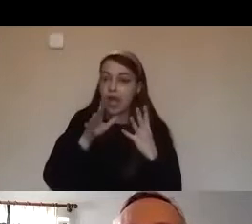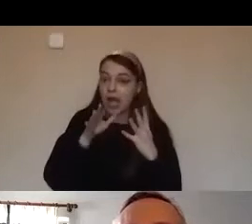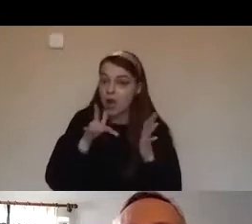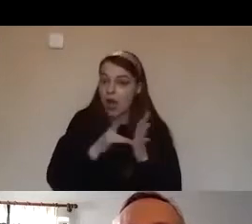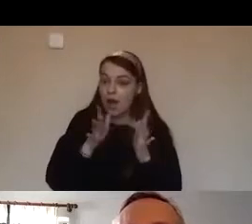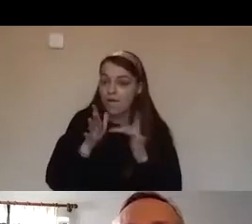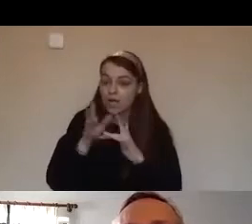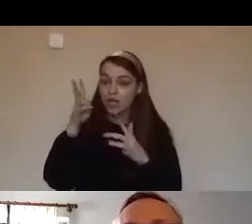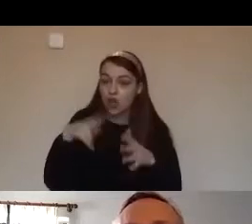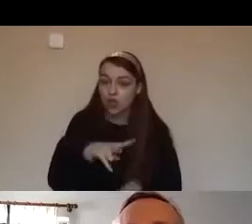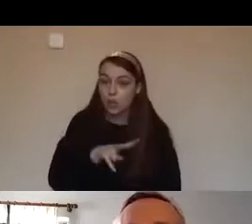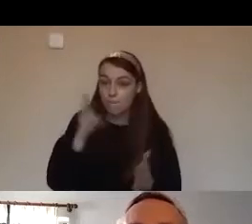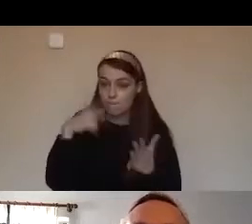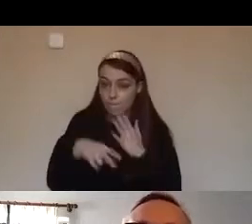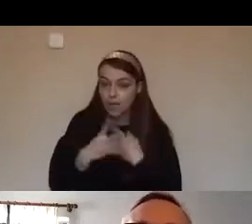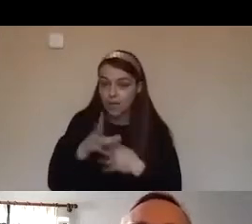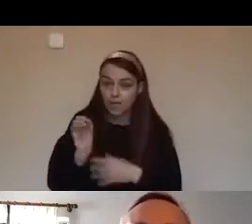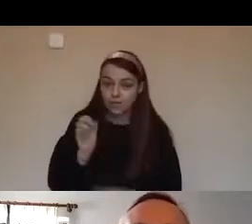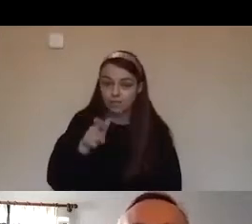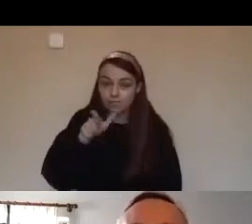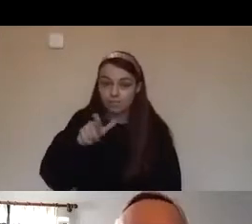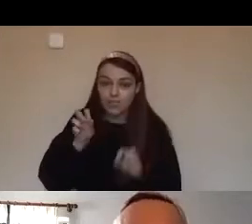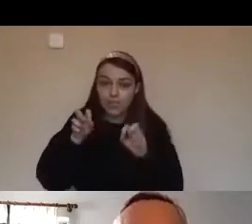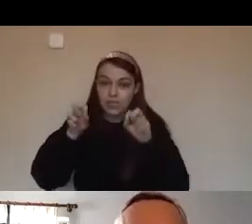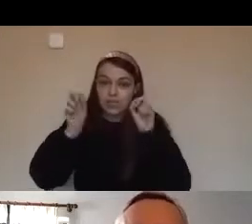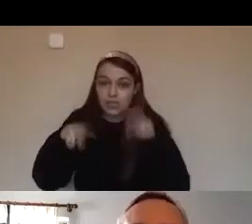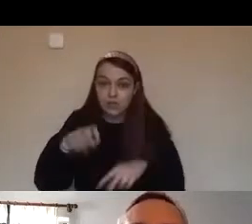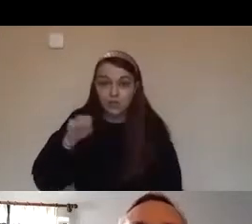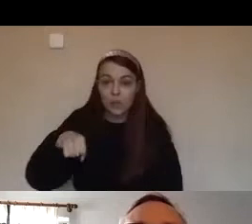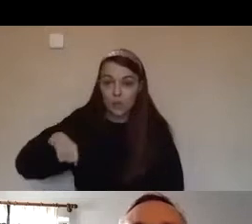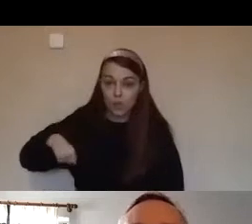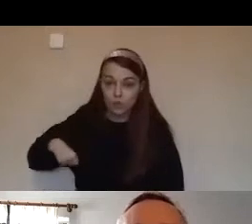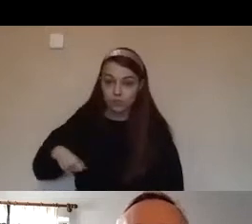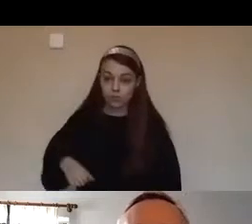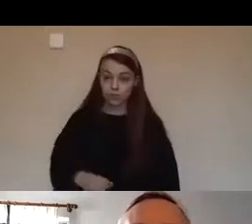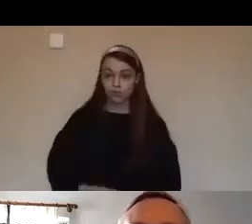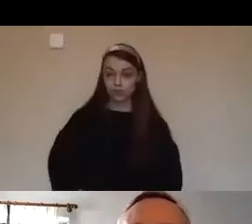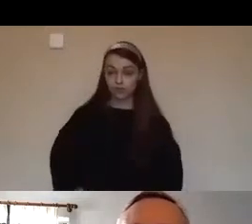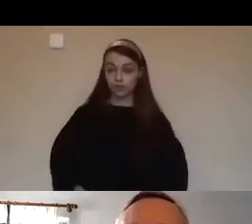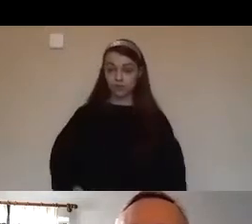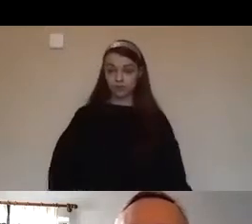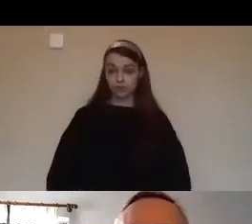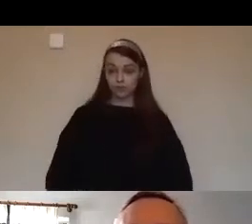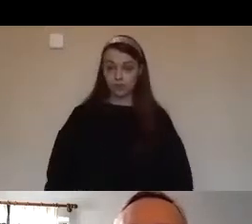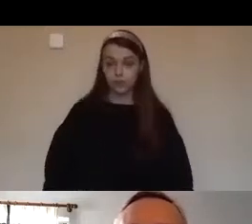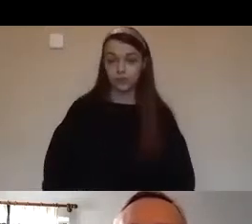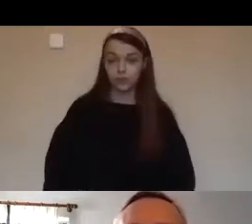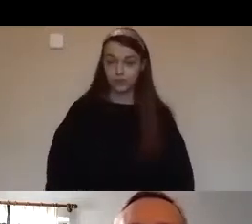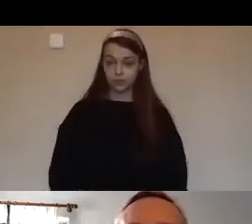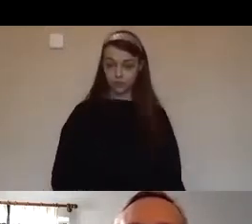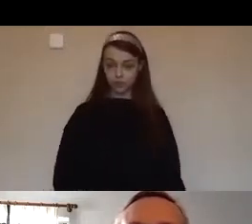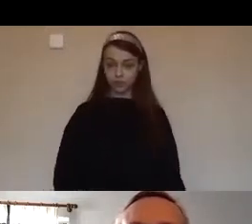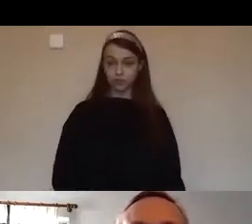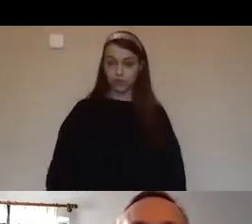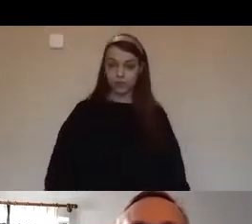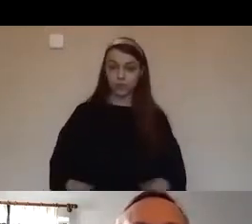abril 2020. No se ve a nadie. Todos hemos vivido esta caída catastrófica